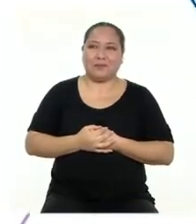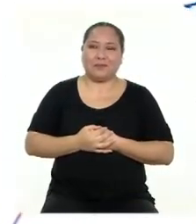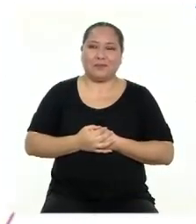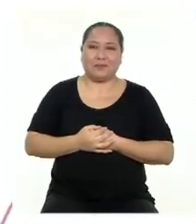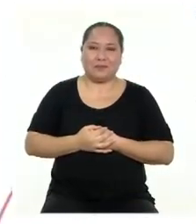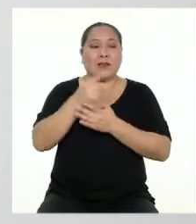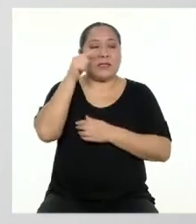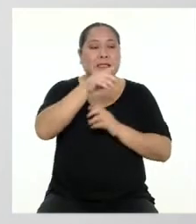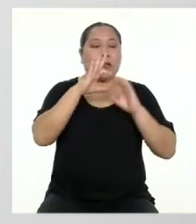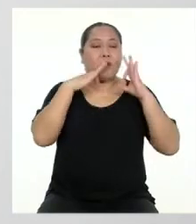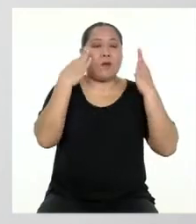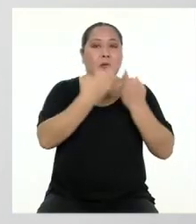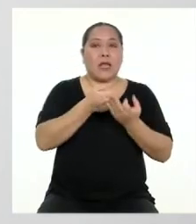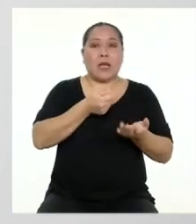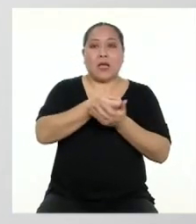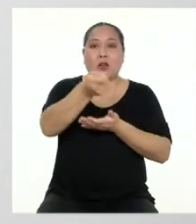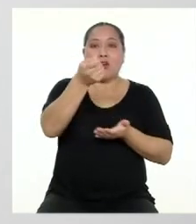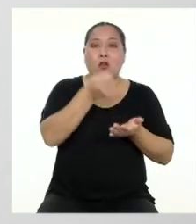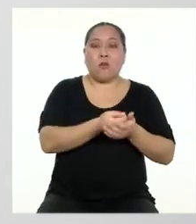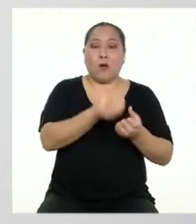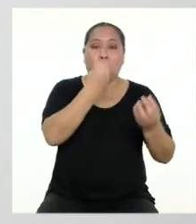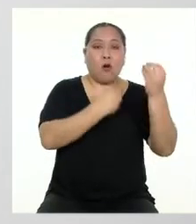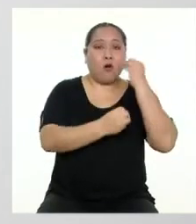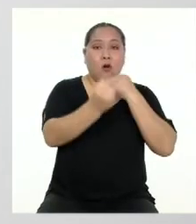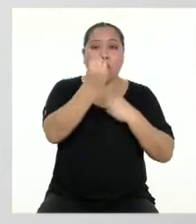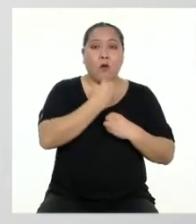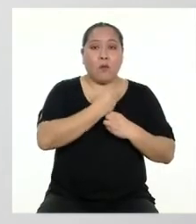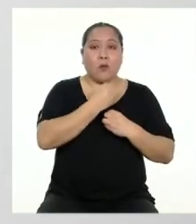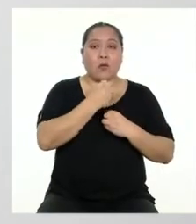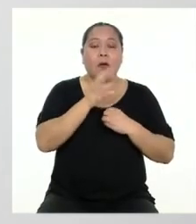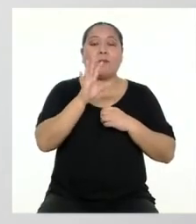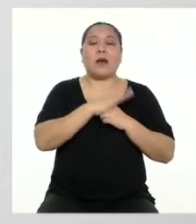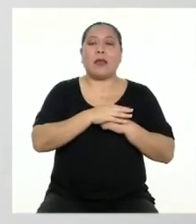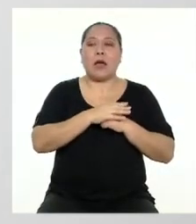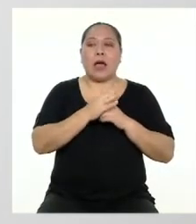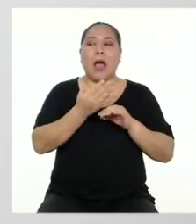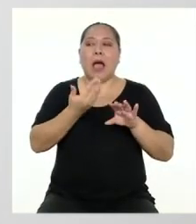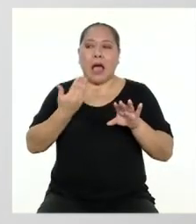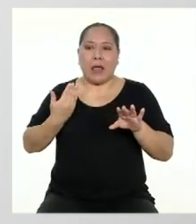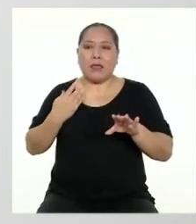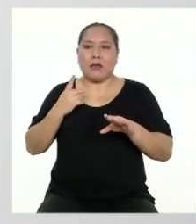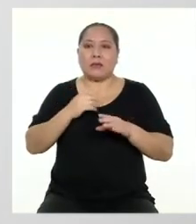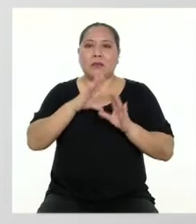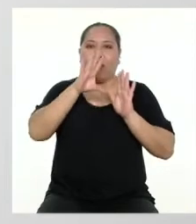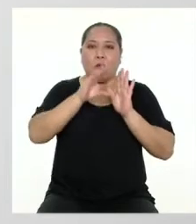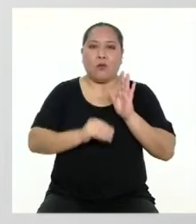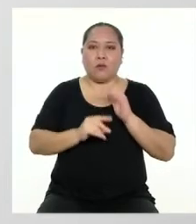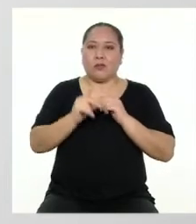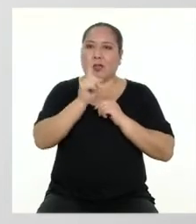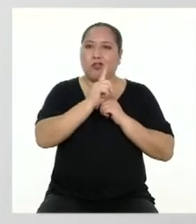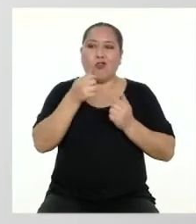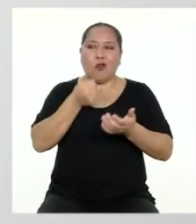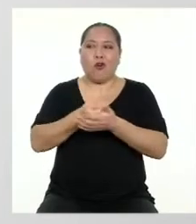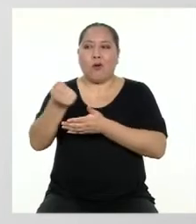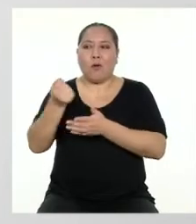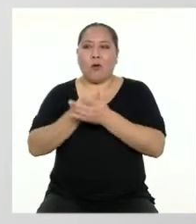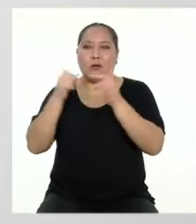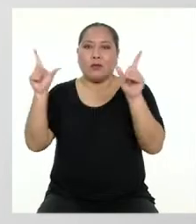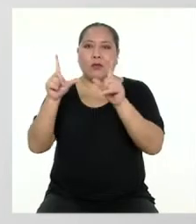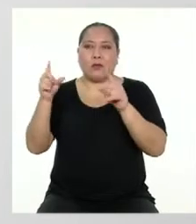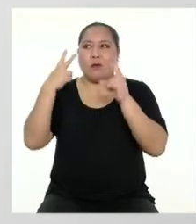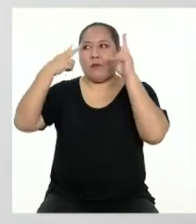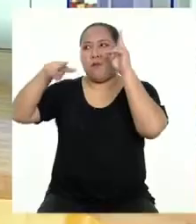familiar. Por eso es muy importante que haya una buena comunicación y buen manejo de las emociones. Es cierto, por